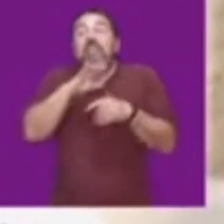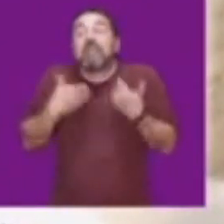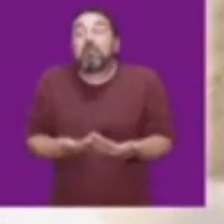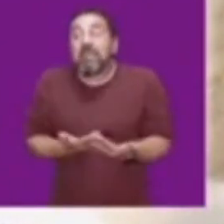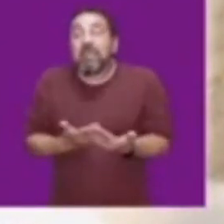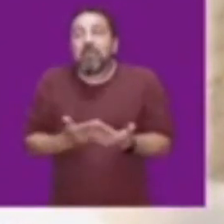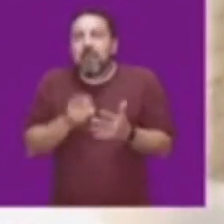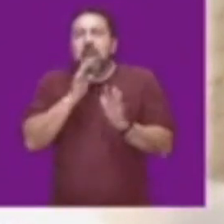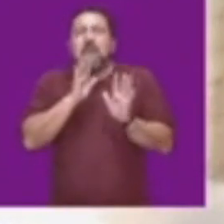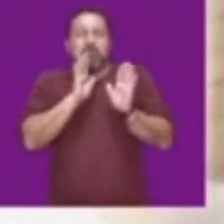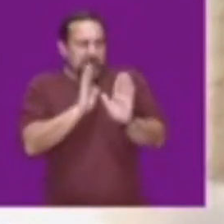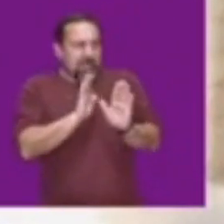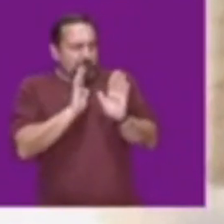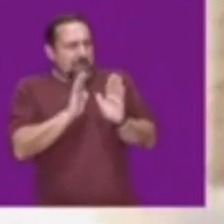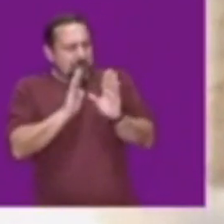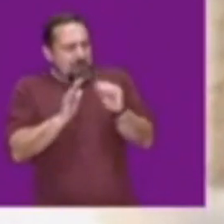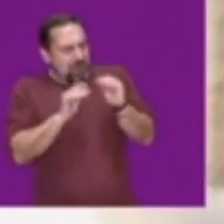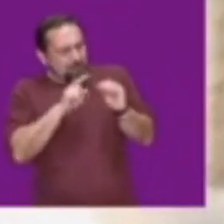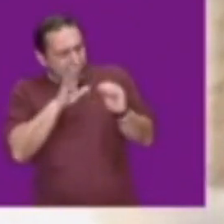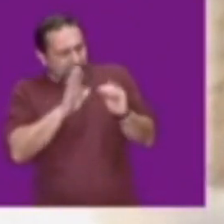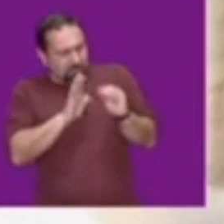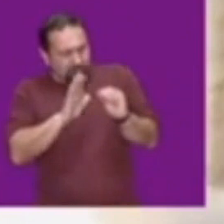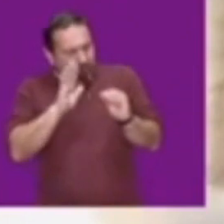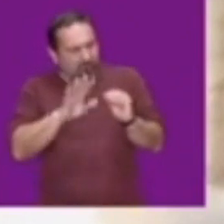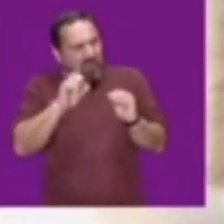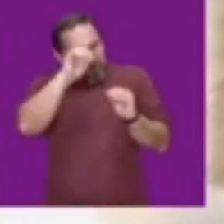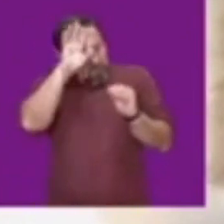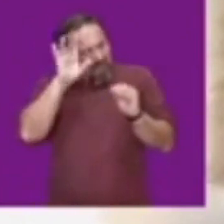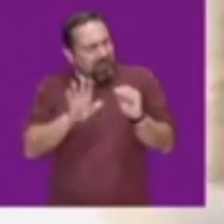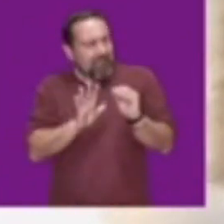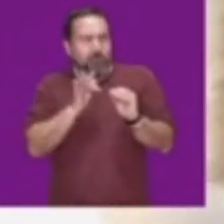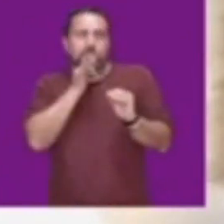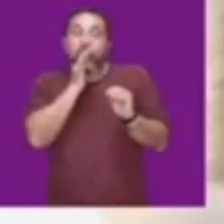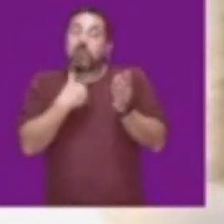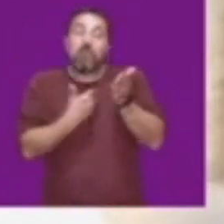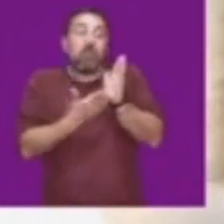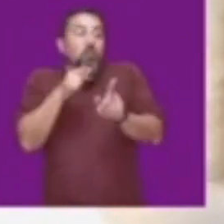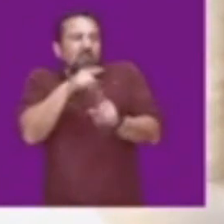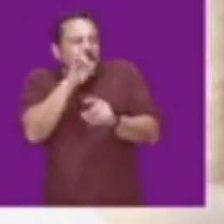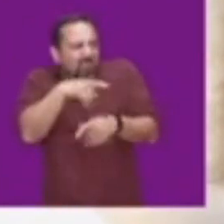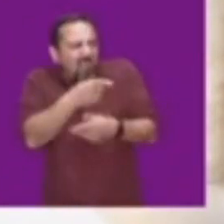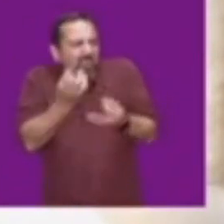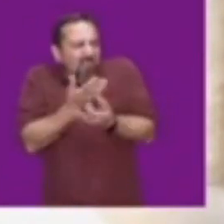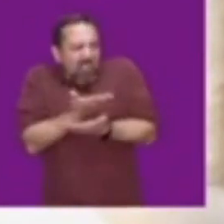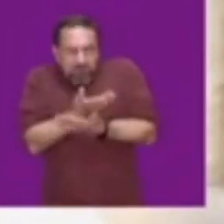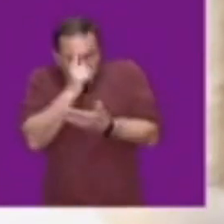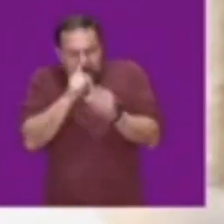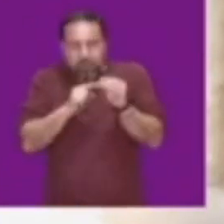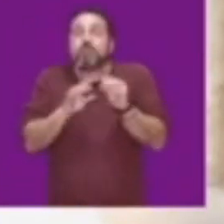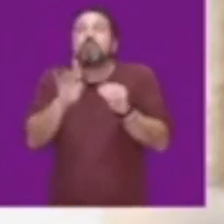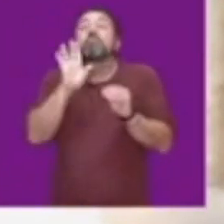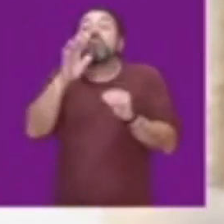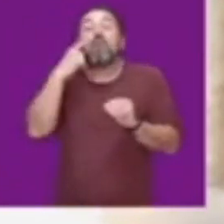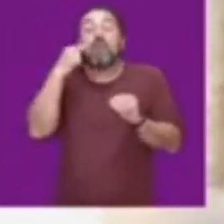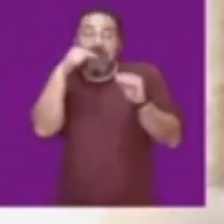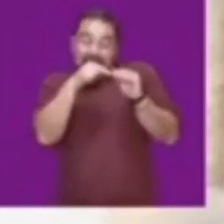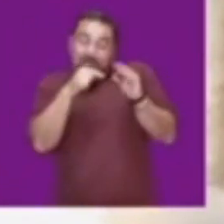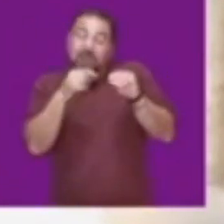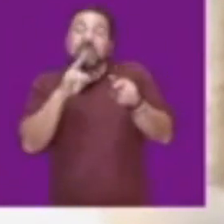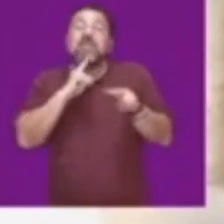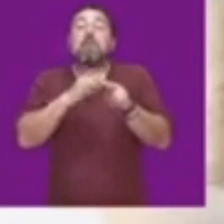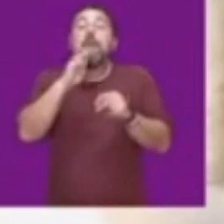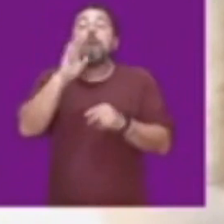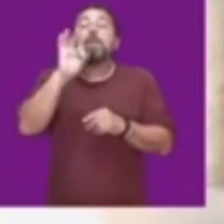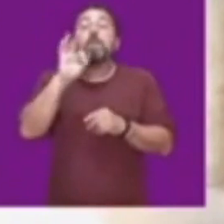también muy contenta porque... Bueno, espérate, Pati. Vamos a ir por partes, que no te he presentado, no saben quién eres ni qué eres. Pati es